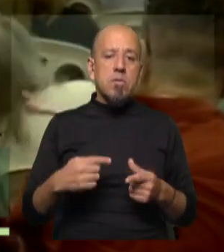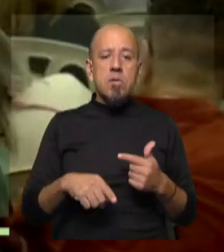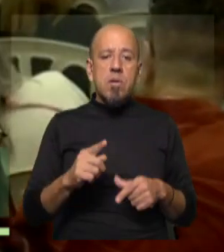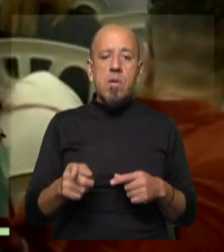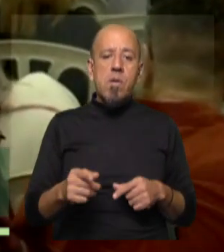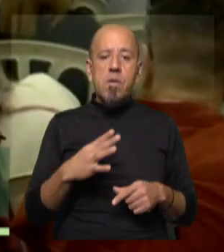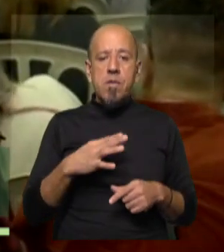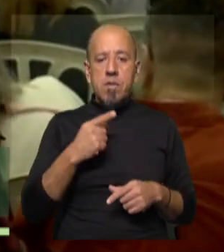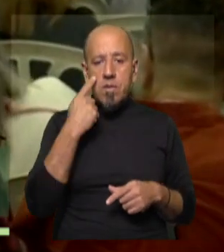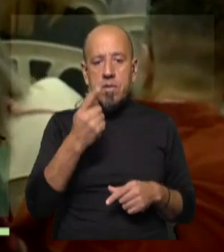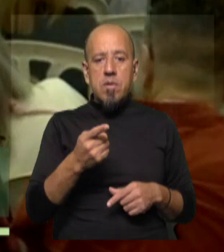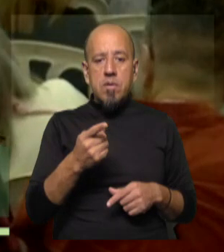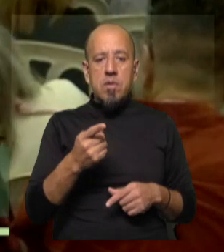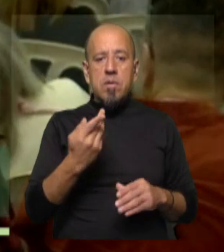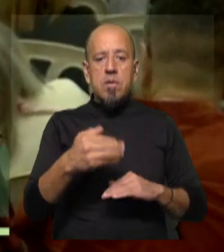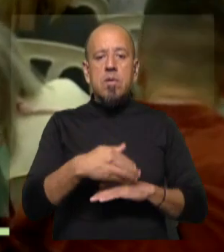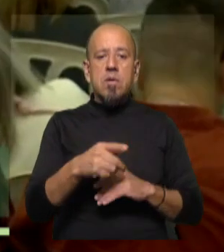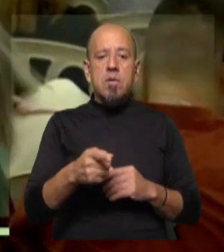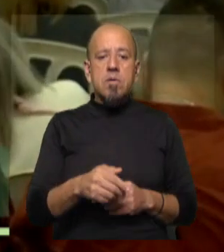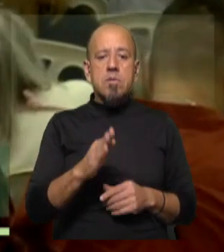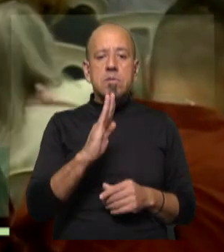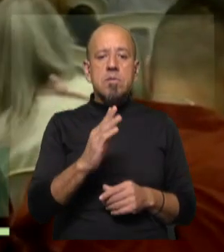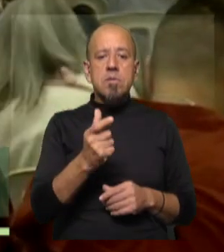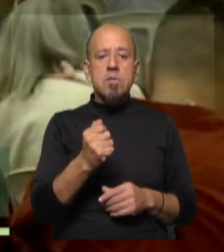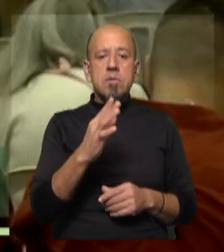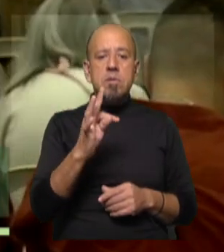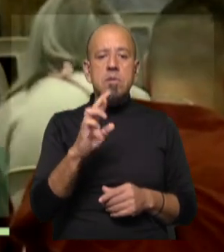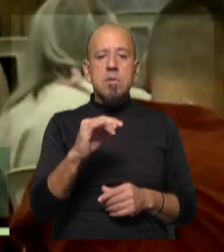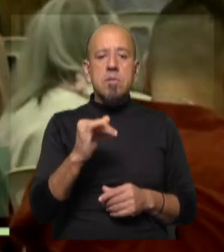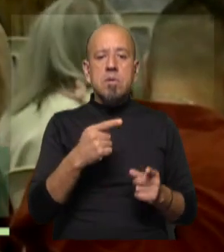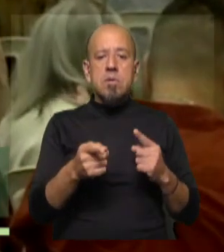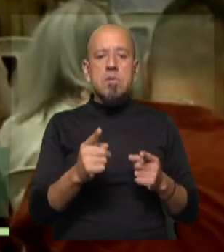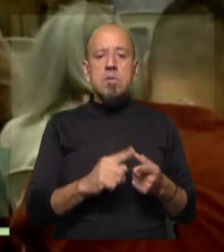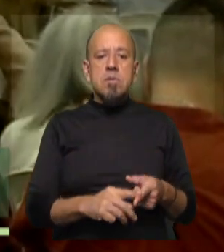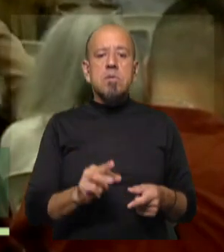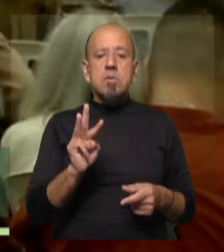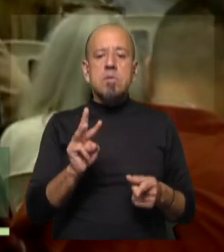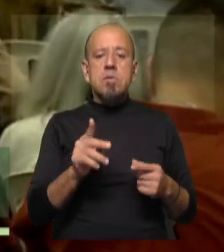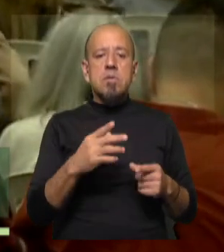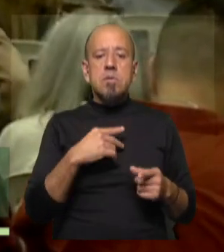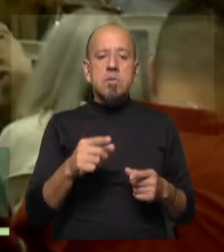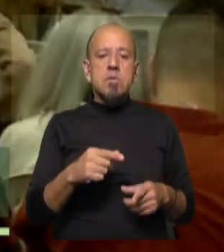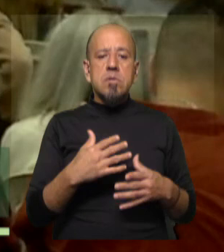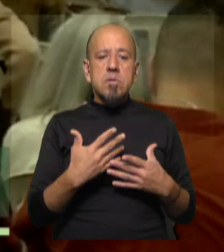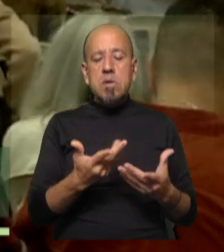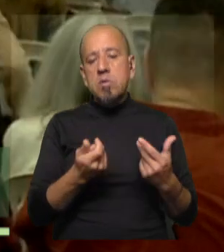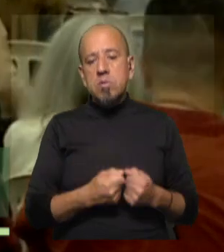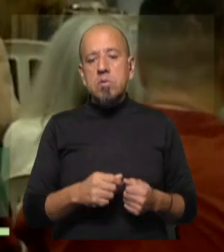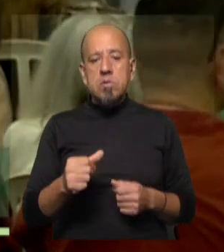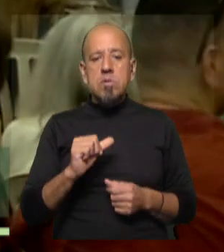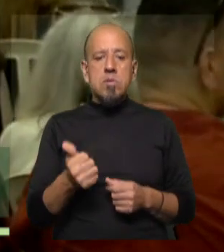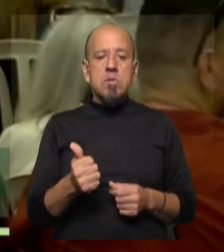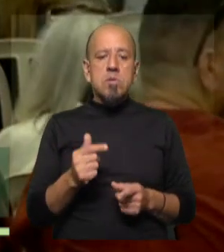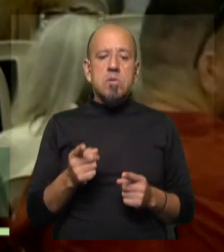nos van a ver en la cancha. Eso es por la patria, eso es el wilsonismo, y eso es lo que nos va a ayudar a ganar. Todos,